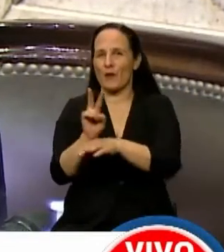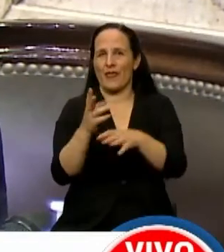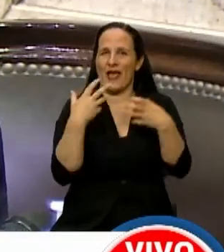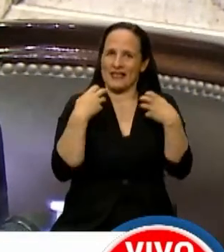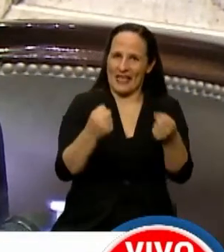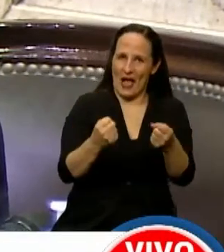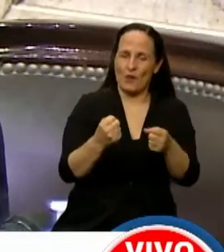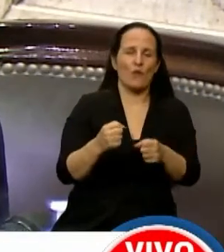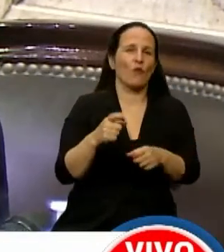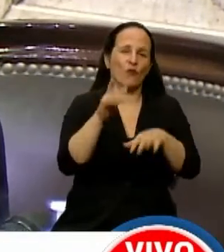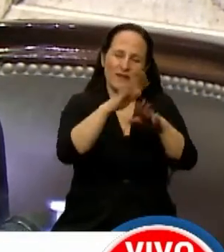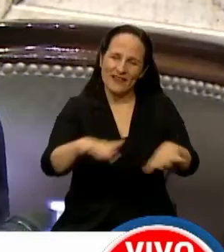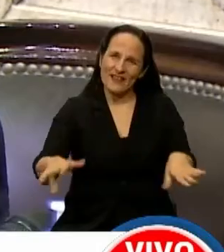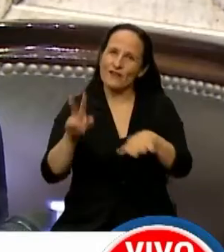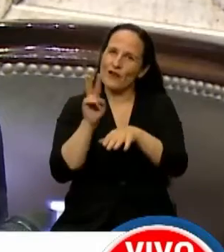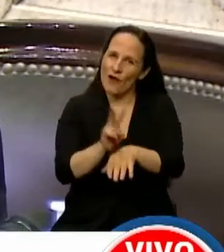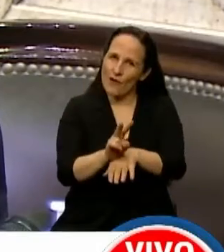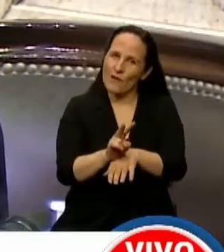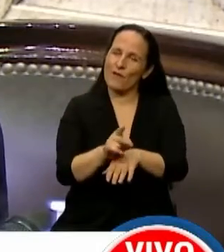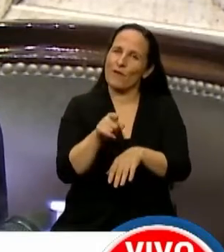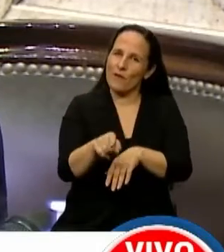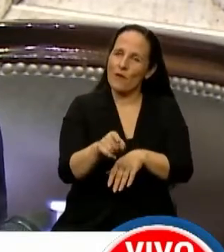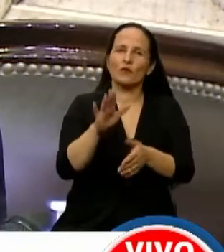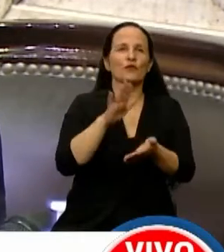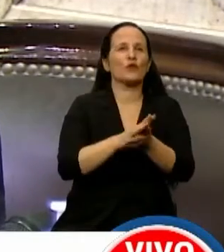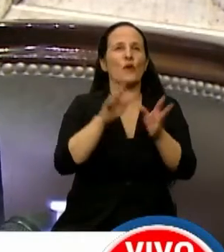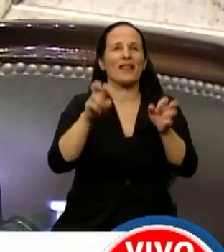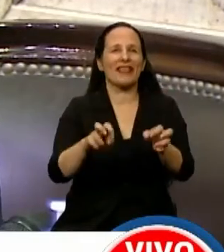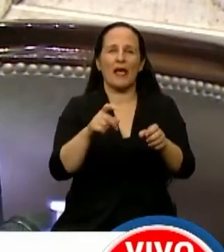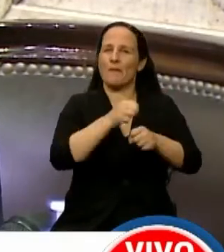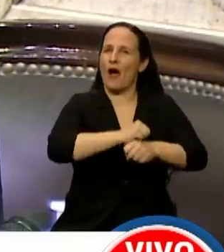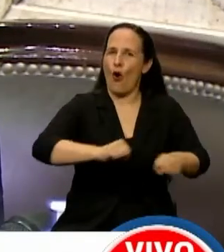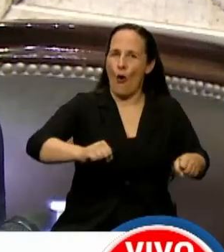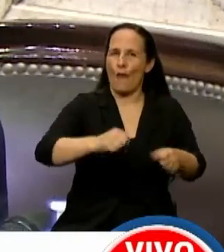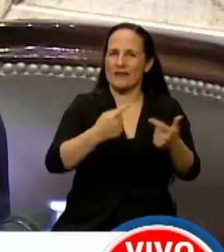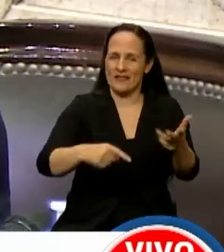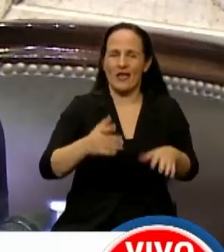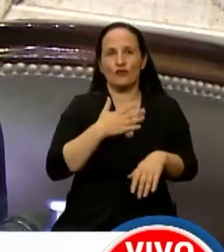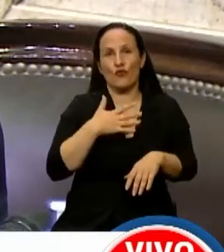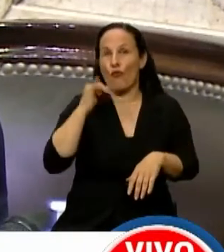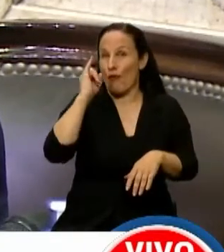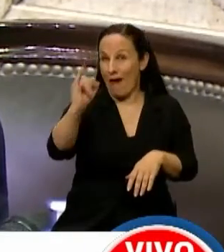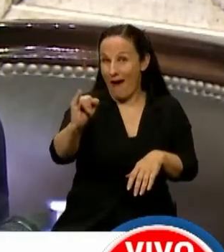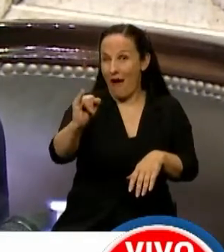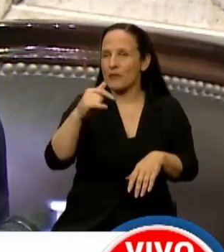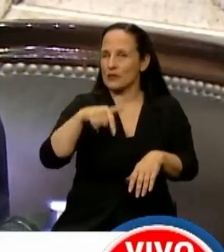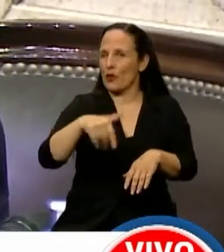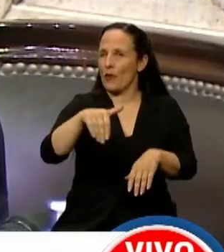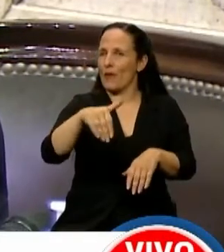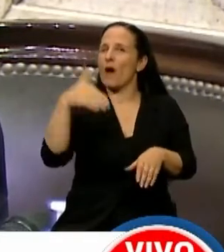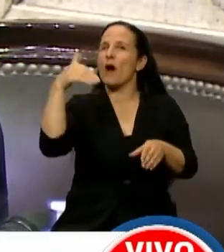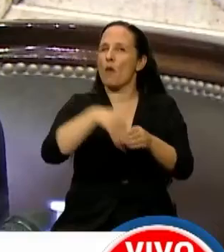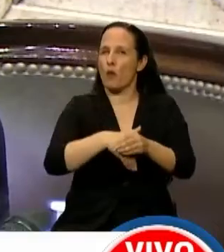todos aquellos niños que tenemos que prevenir en cuanto al tema de lo que es la obesidad, voy a anticipar, por supuesto, mi voto